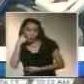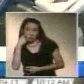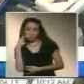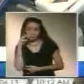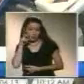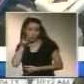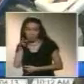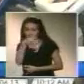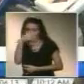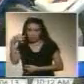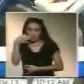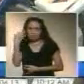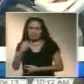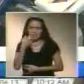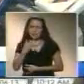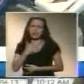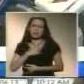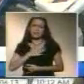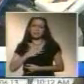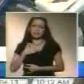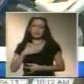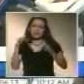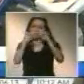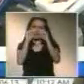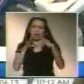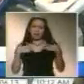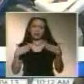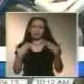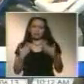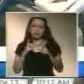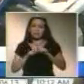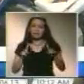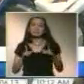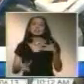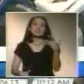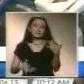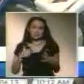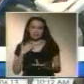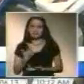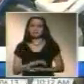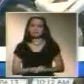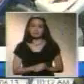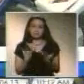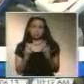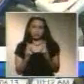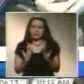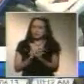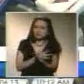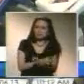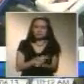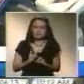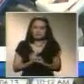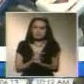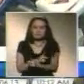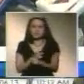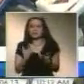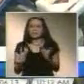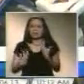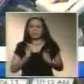siempre fue de alegría, por supuesto que sentí mucha ansiedad de estar en tarima,